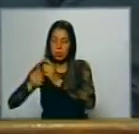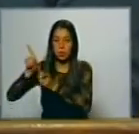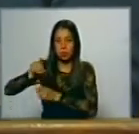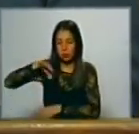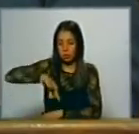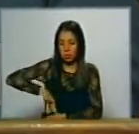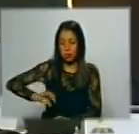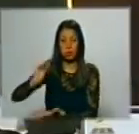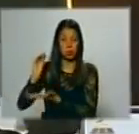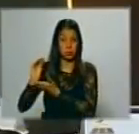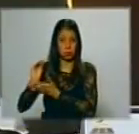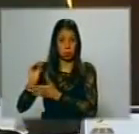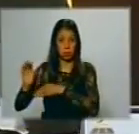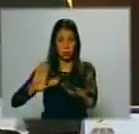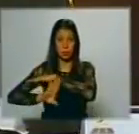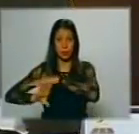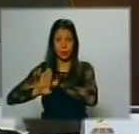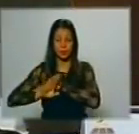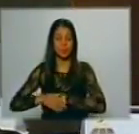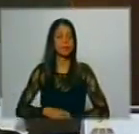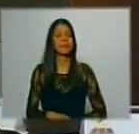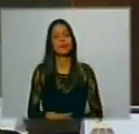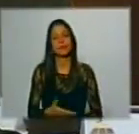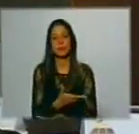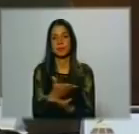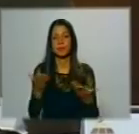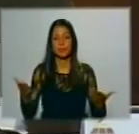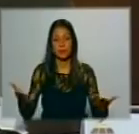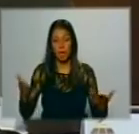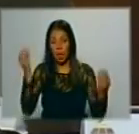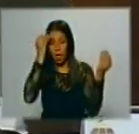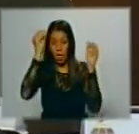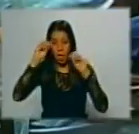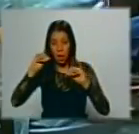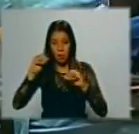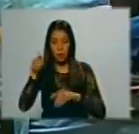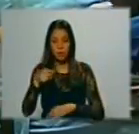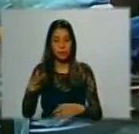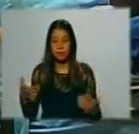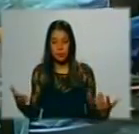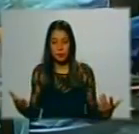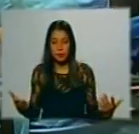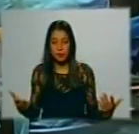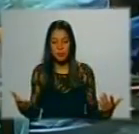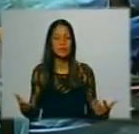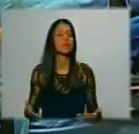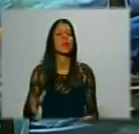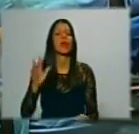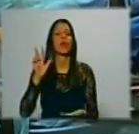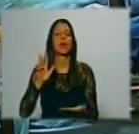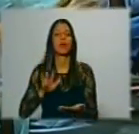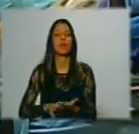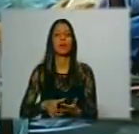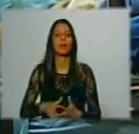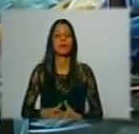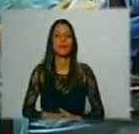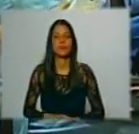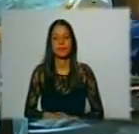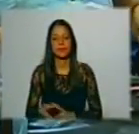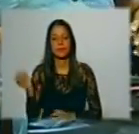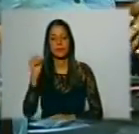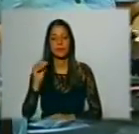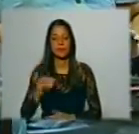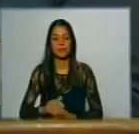todo. Las y los constituyentes que estén de acuerdo con el artículo, aprobado. Siguiente artículo.